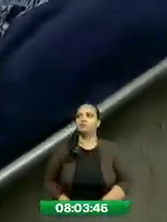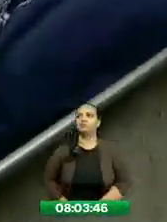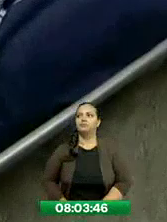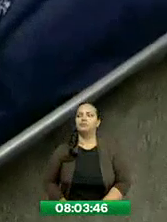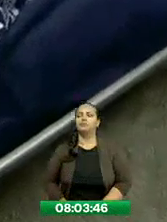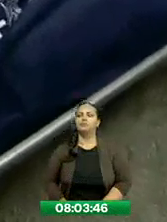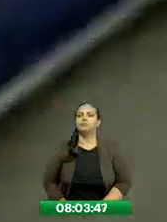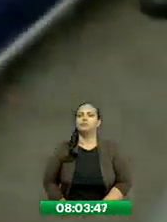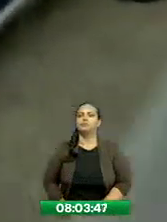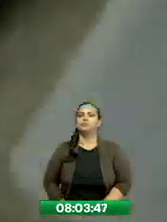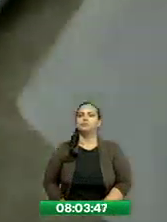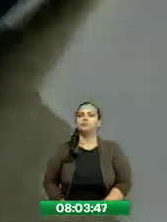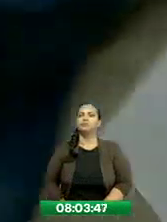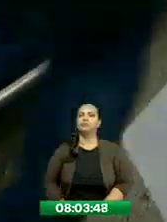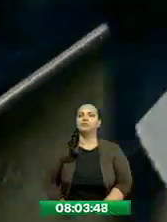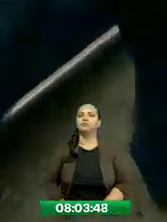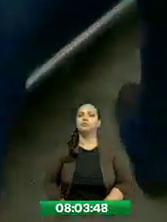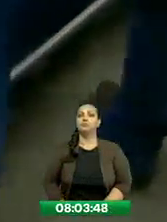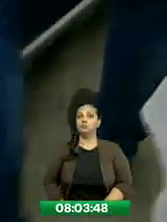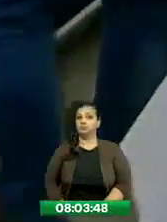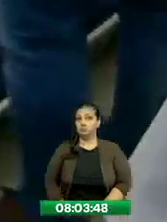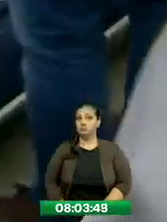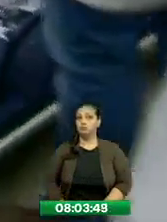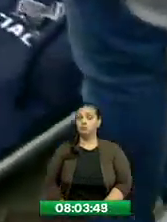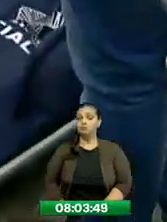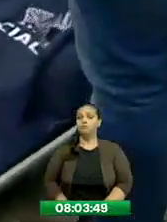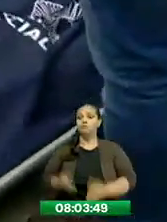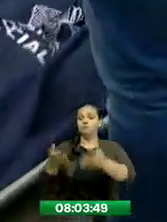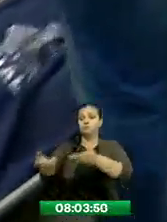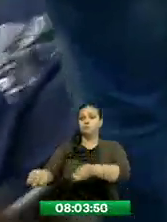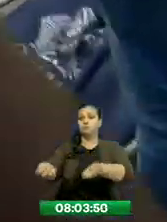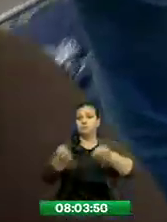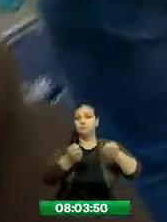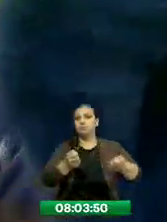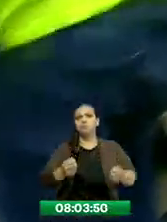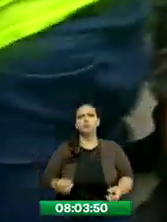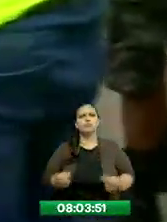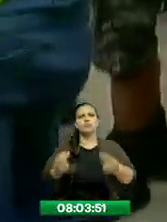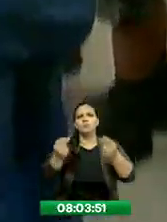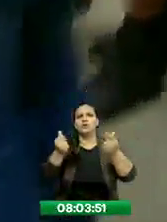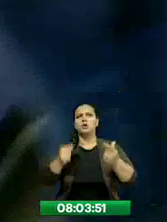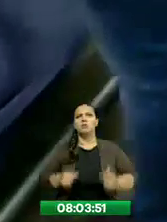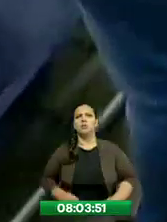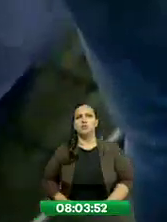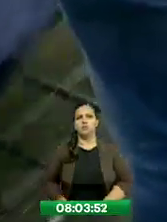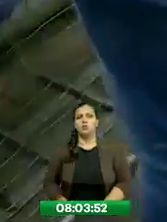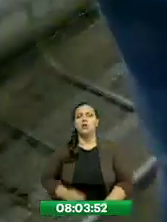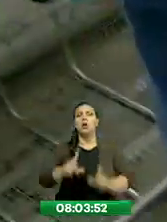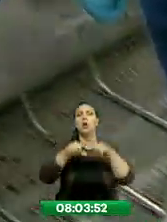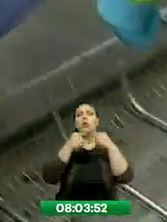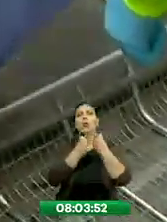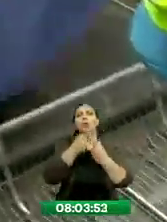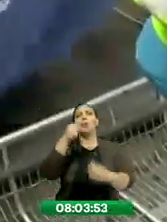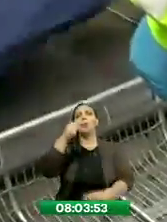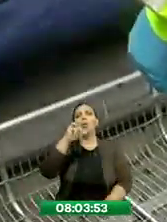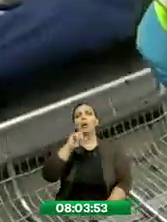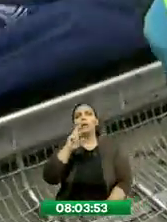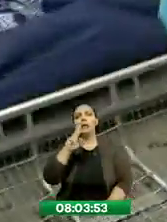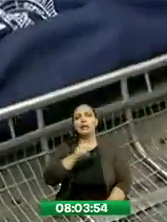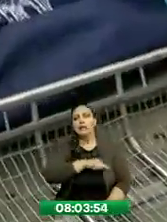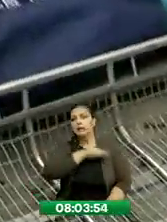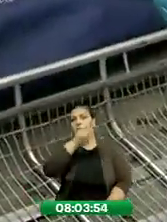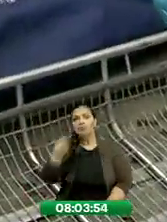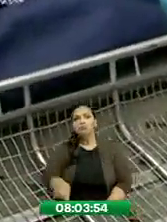cuerpo, lo han retirado del agua. Ha sido una labor bastante pronta, podemos decir que hace pocos minutos llegaron los buzos del grupo